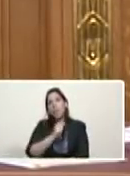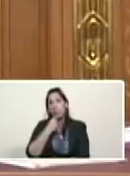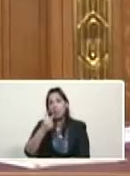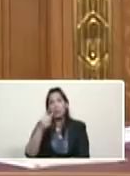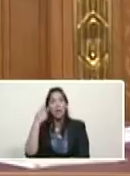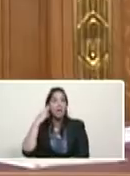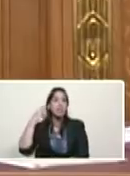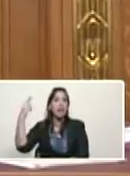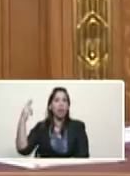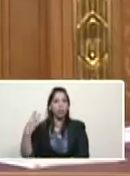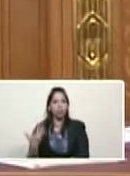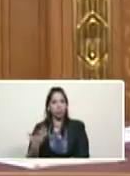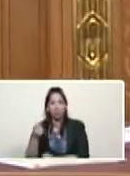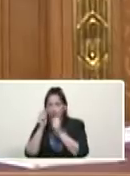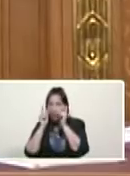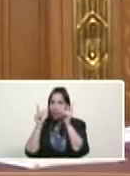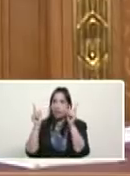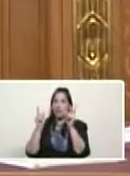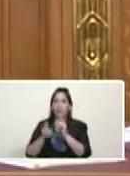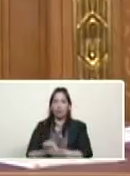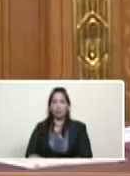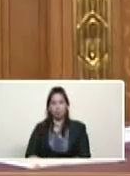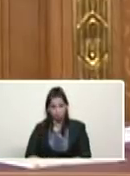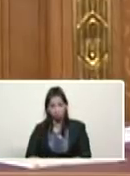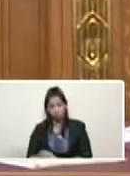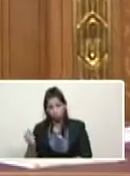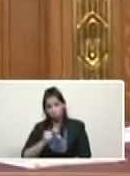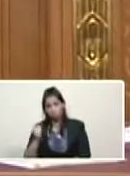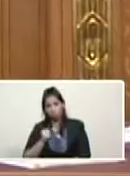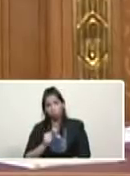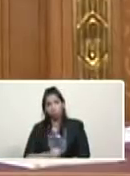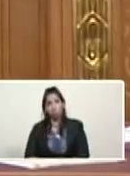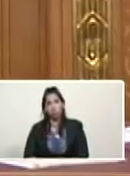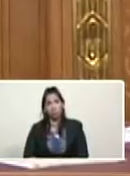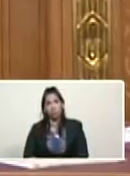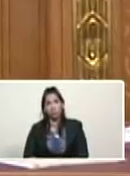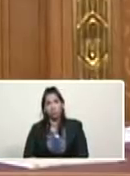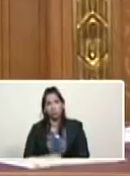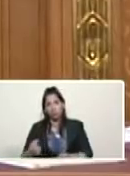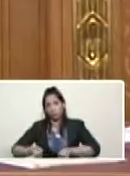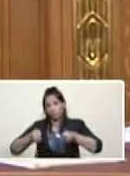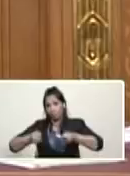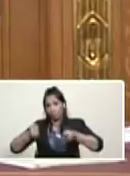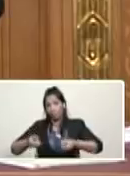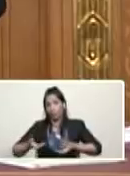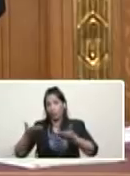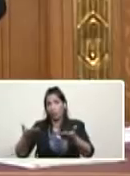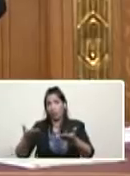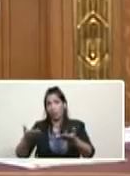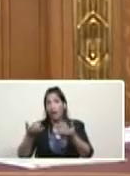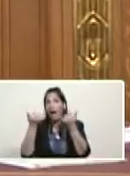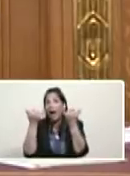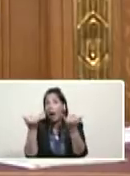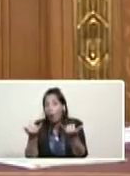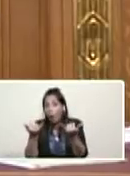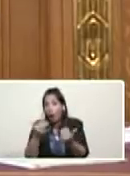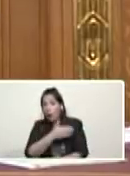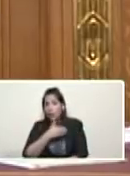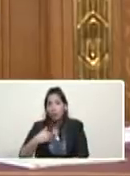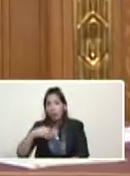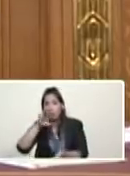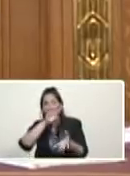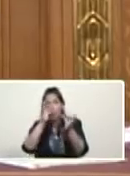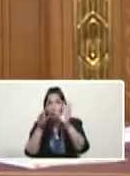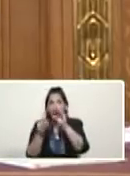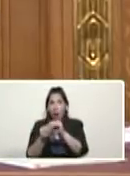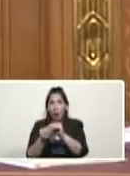es increíble. Es así. Yo le llevo el mercadito, pues. Ahora quiero llevarle el mercado CLAP